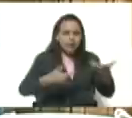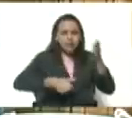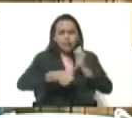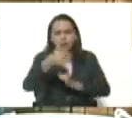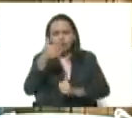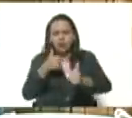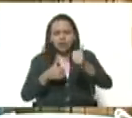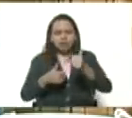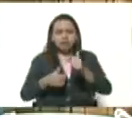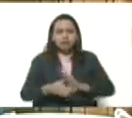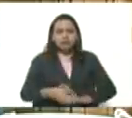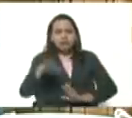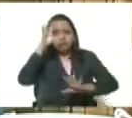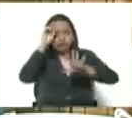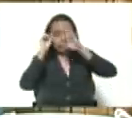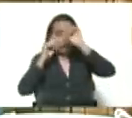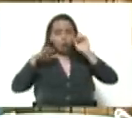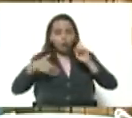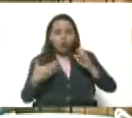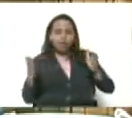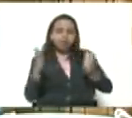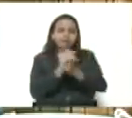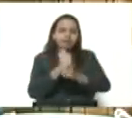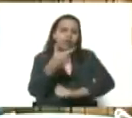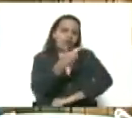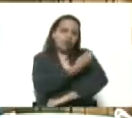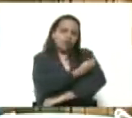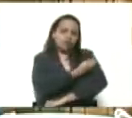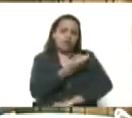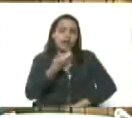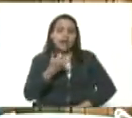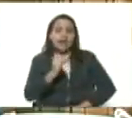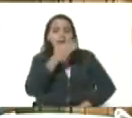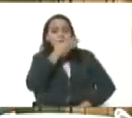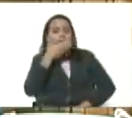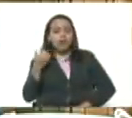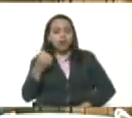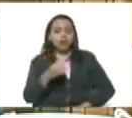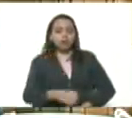logren la vacuna y se logren mejores